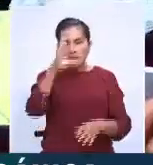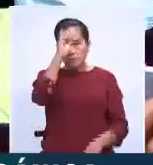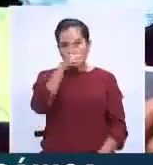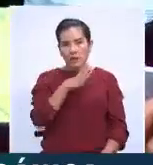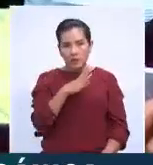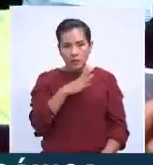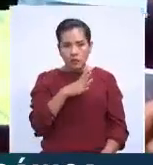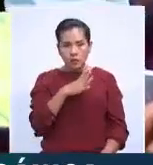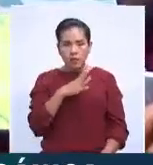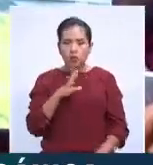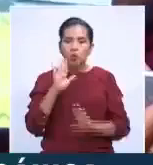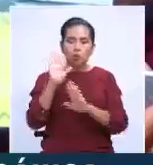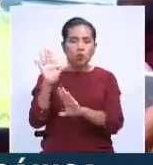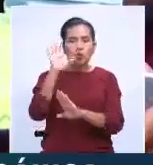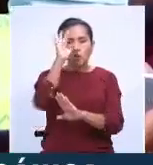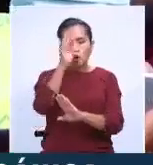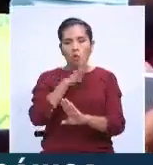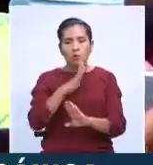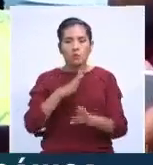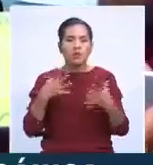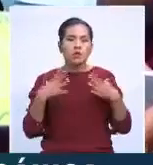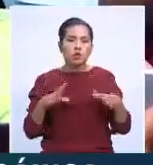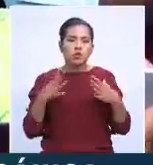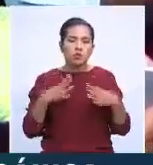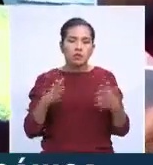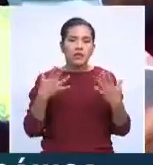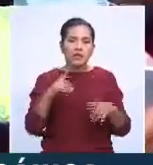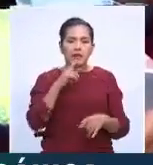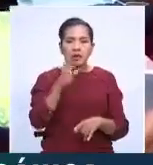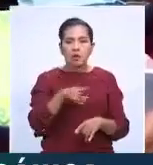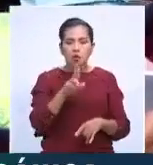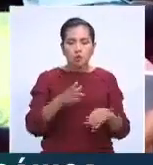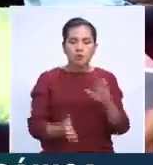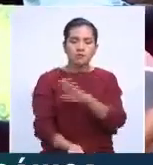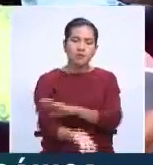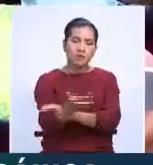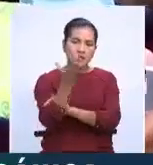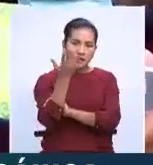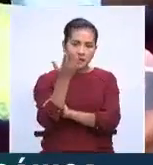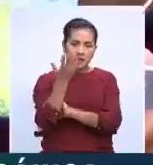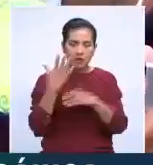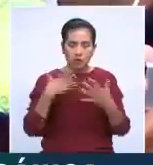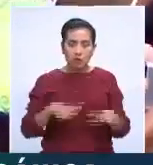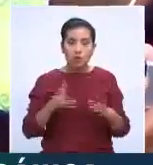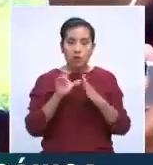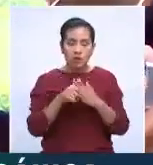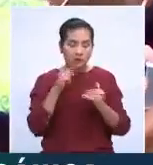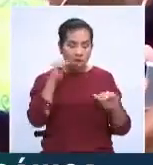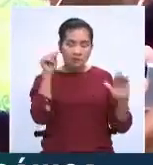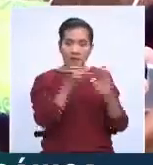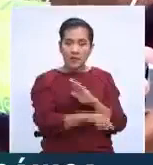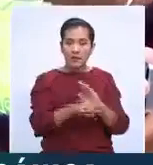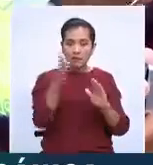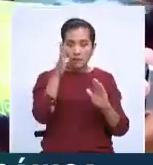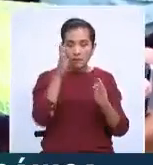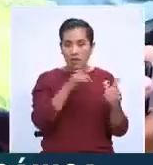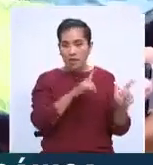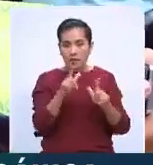las prendas que este señor habría estado utilizando en horas de la mañana y que luego de haber cometido el